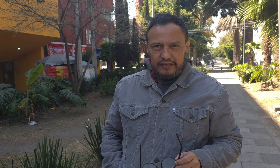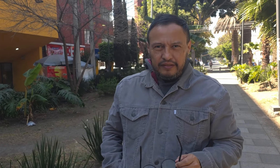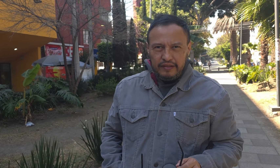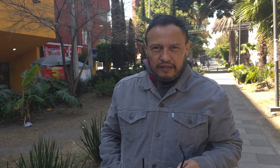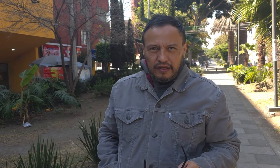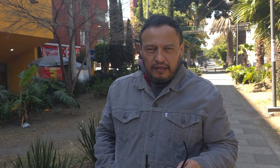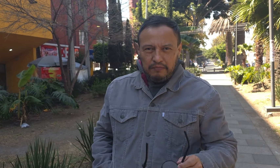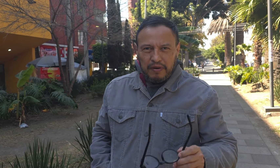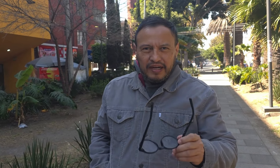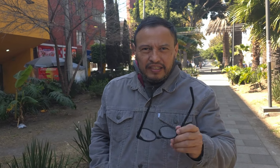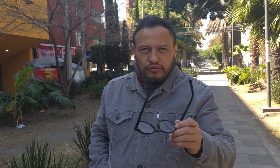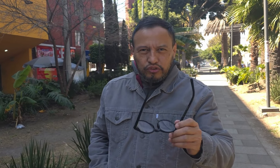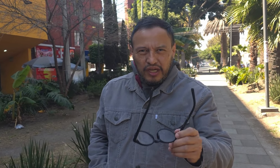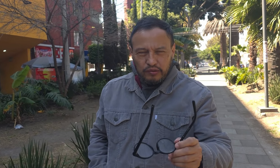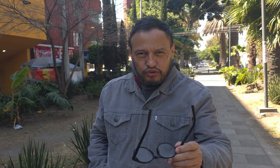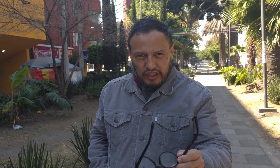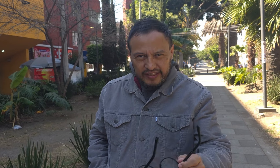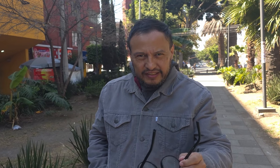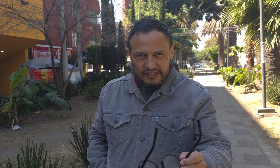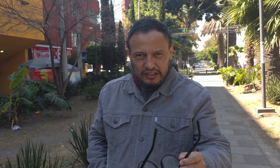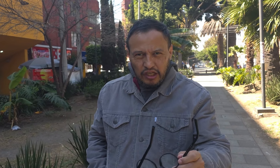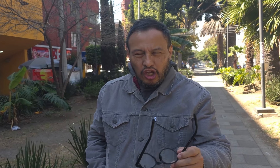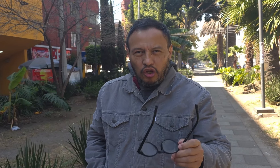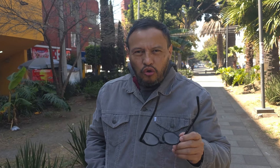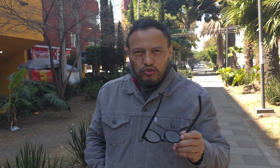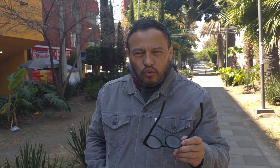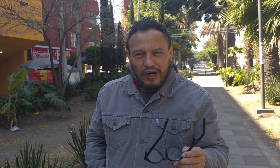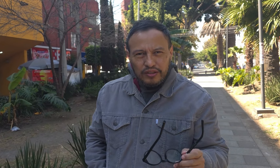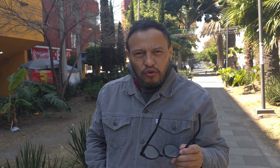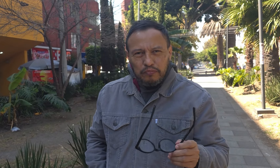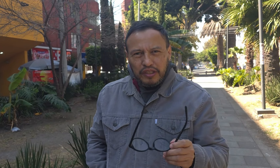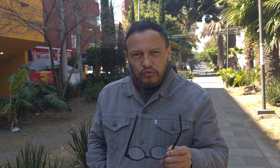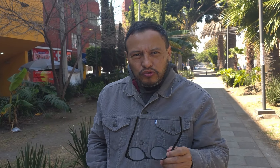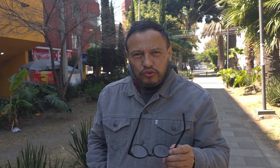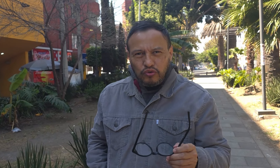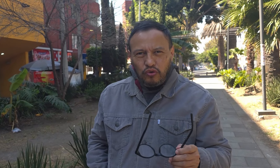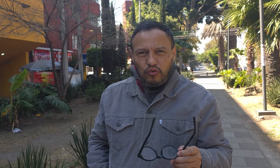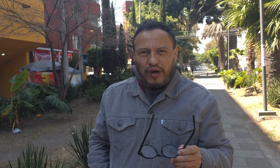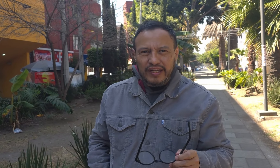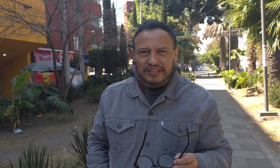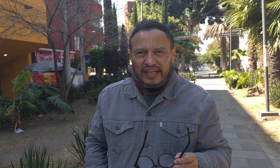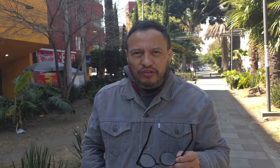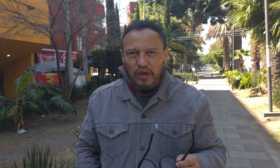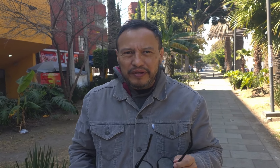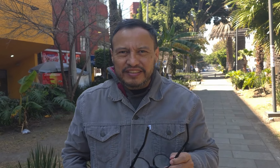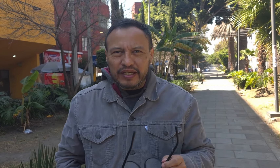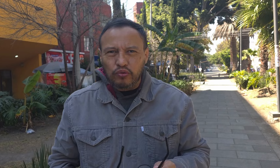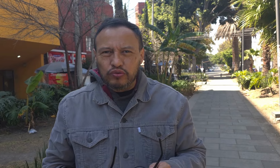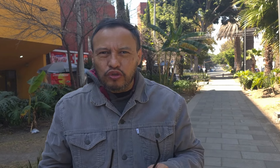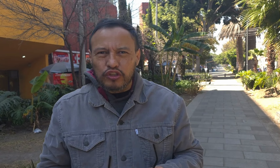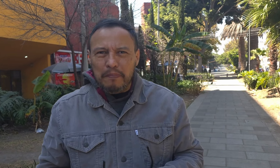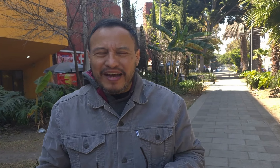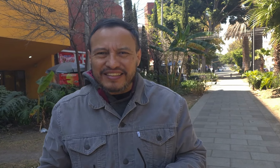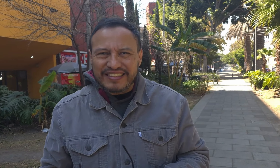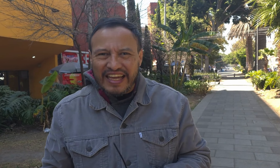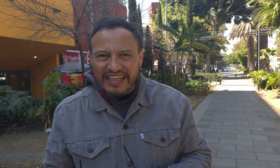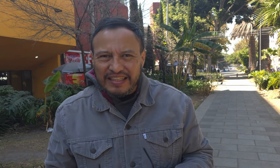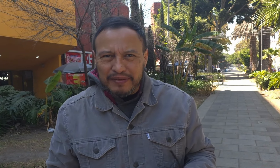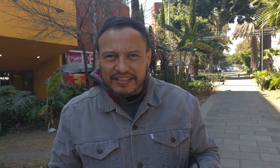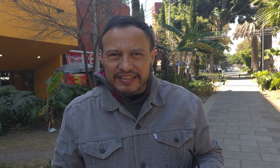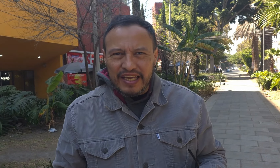prepárense bien. Van a escuchar ustedes los 4 minutos con 49 segundos